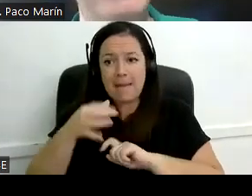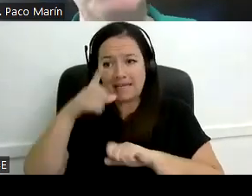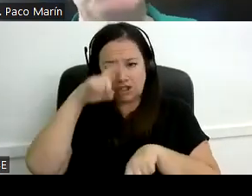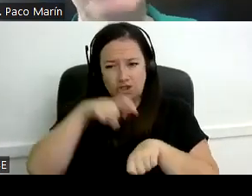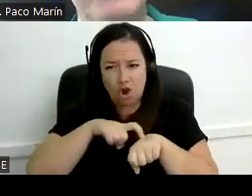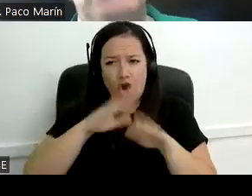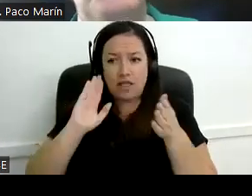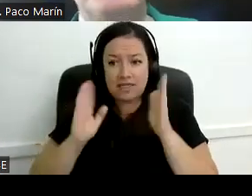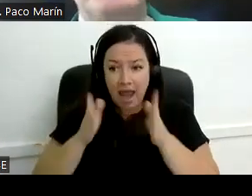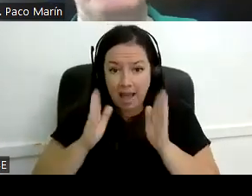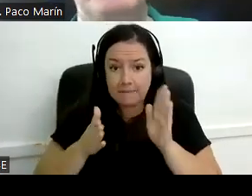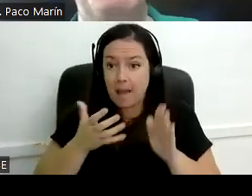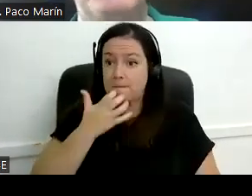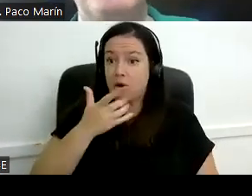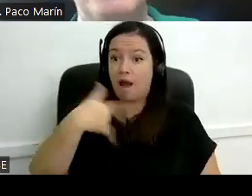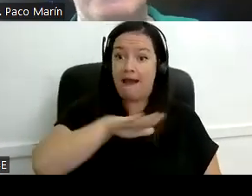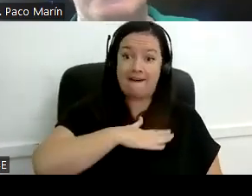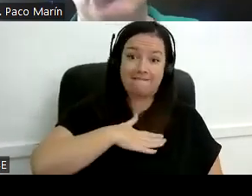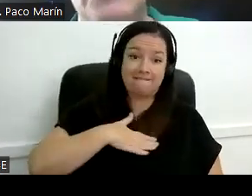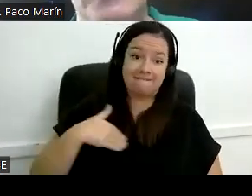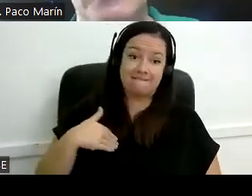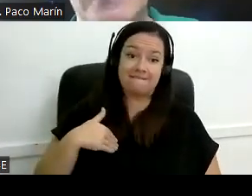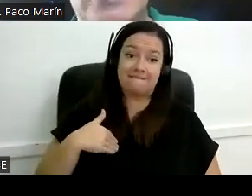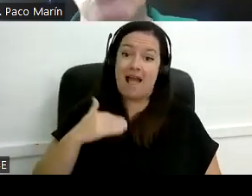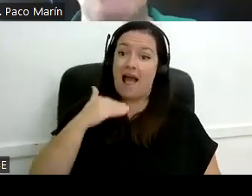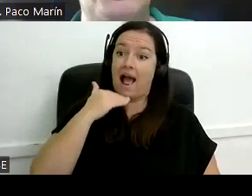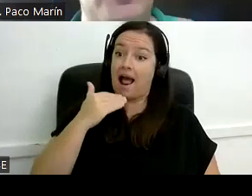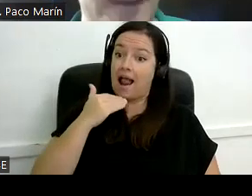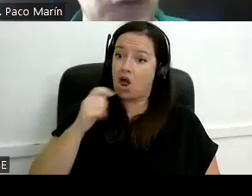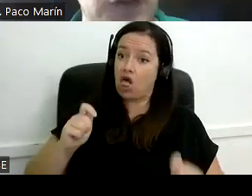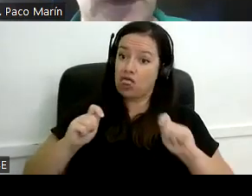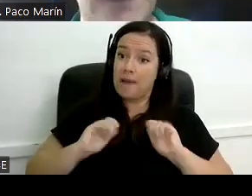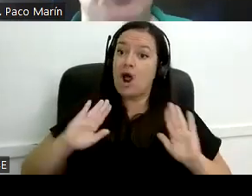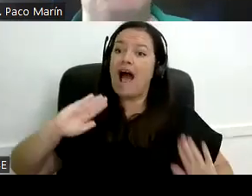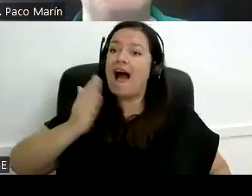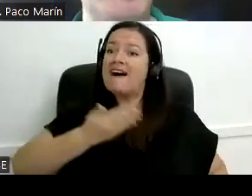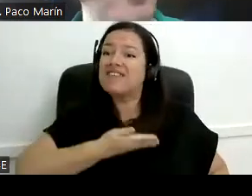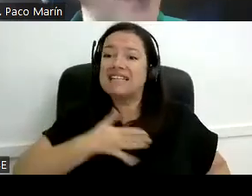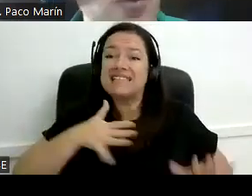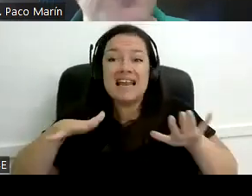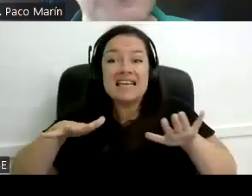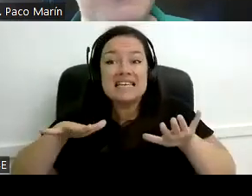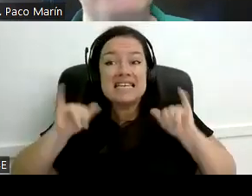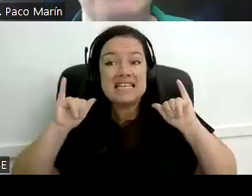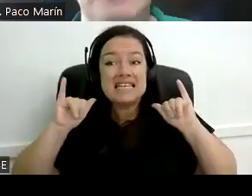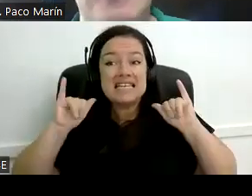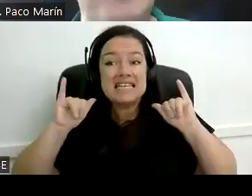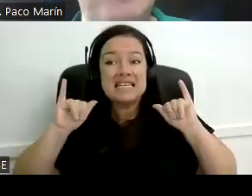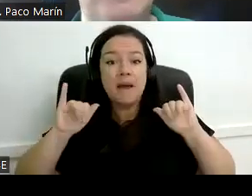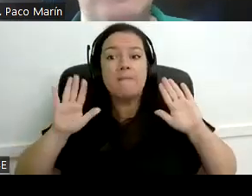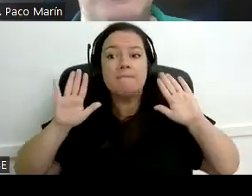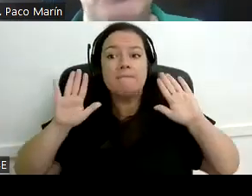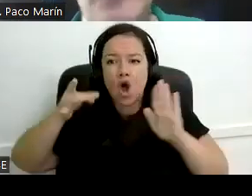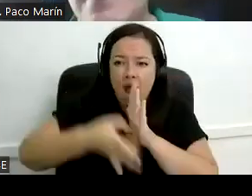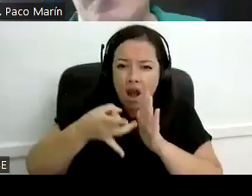si queremos aportar algo que resulte inocuo en cuanto a efectos secundarios, pero que sea muy eficaz,